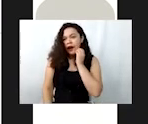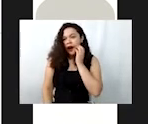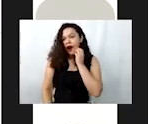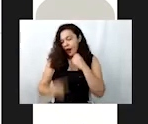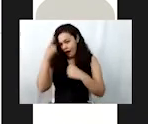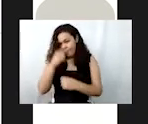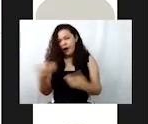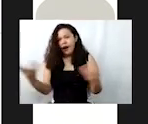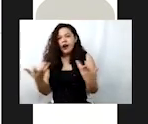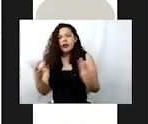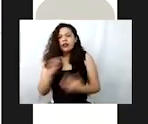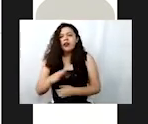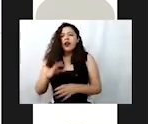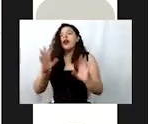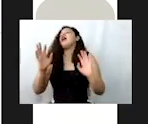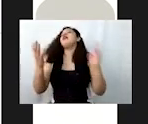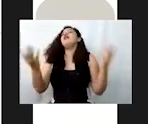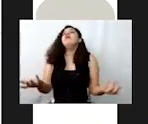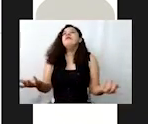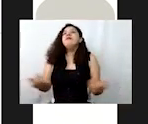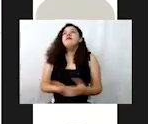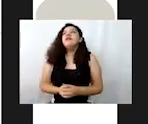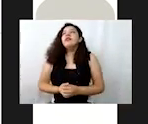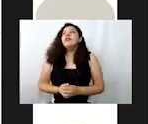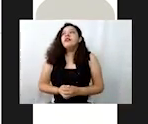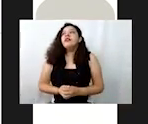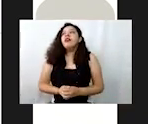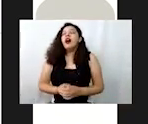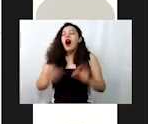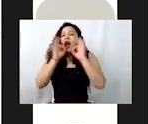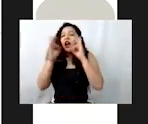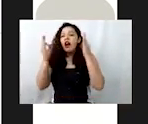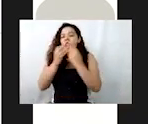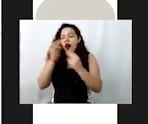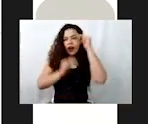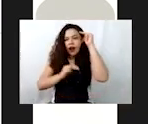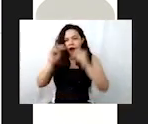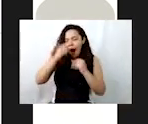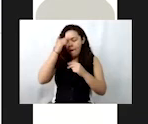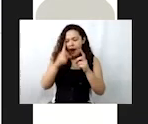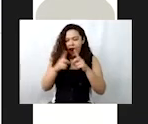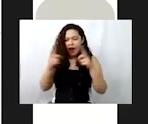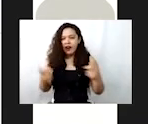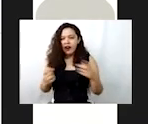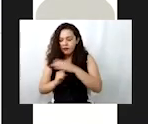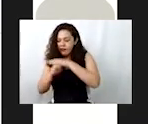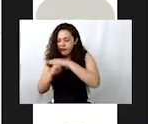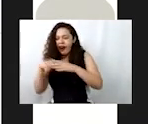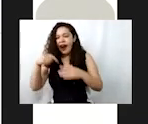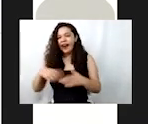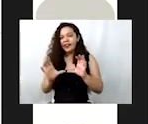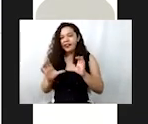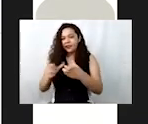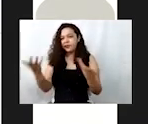crear formas de realmente medibles de cómo está funcionando el desarrollo sostenible en nuestras